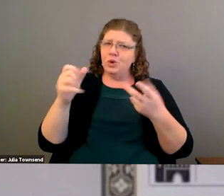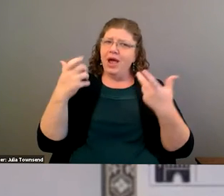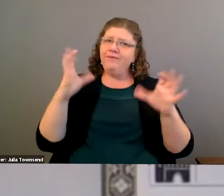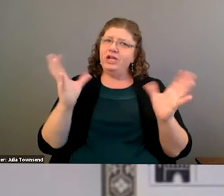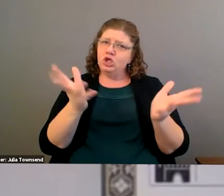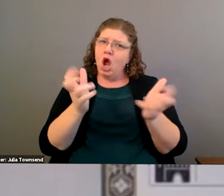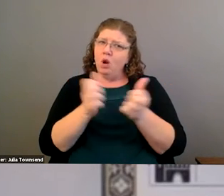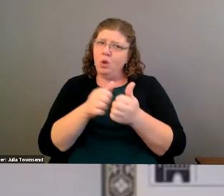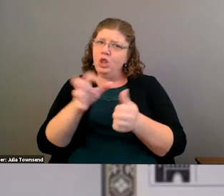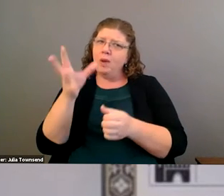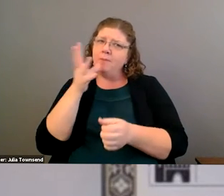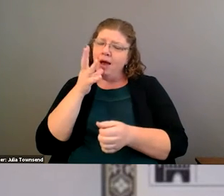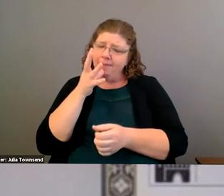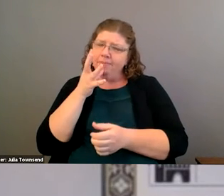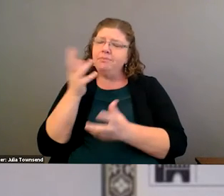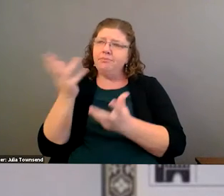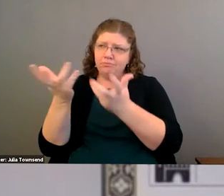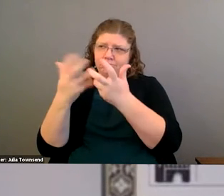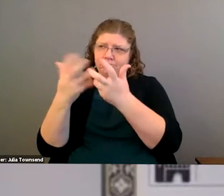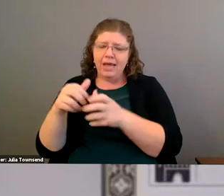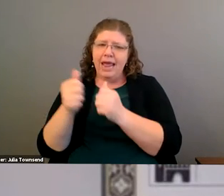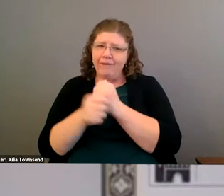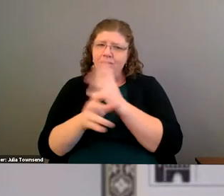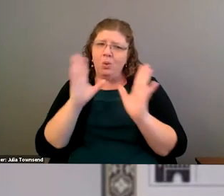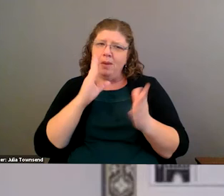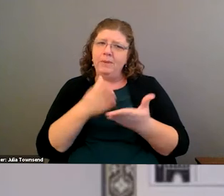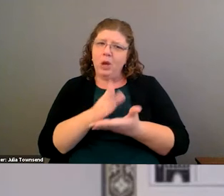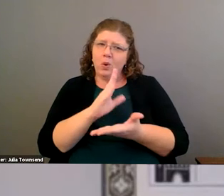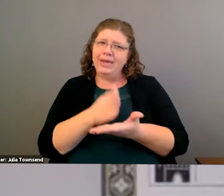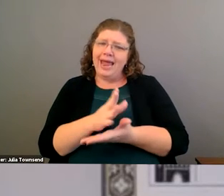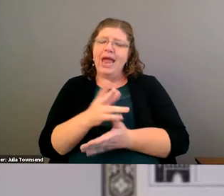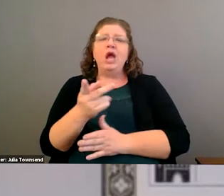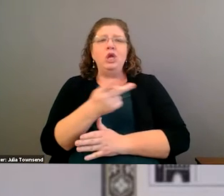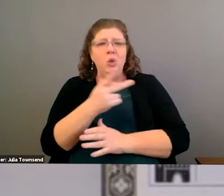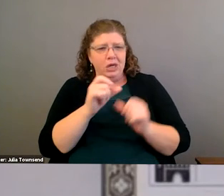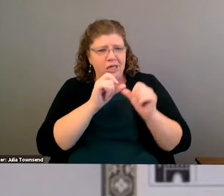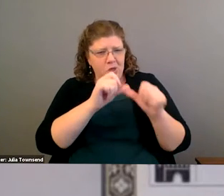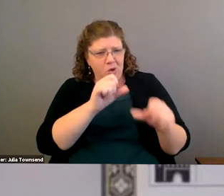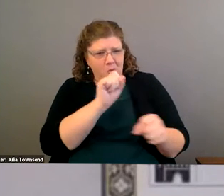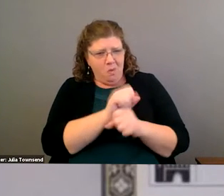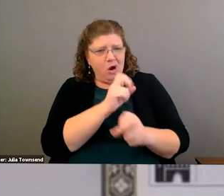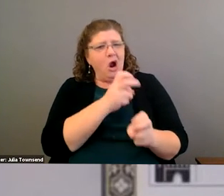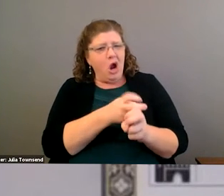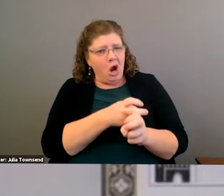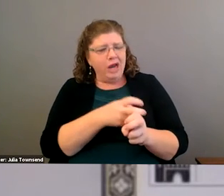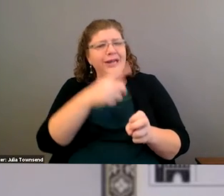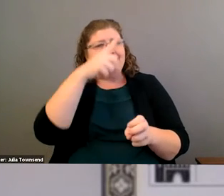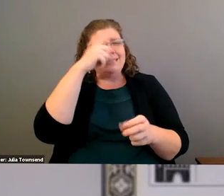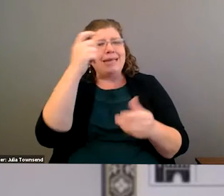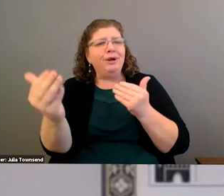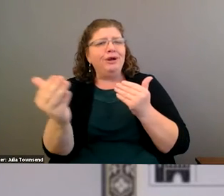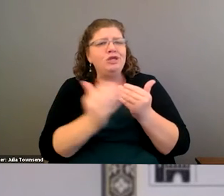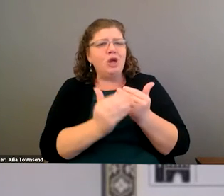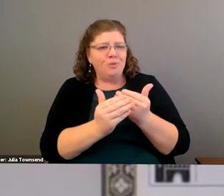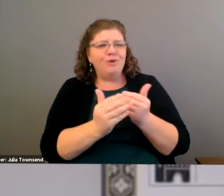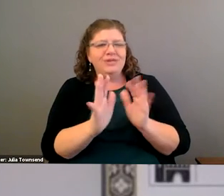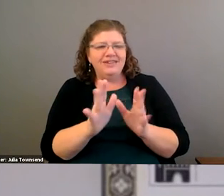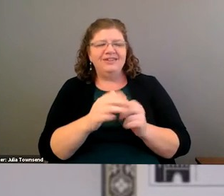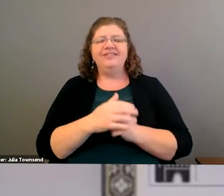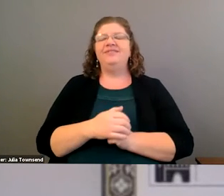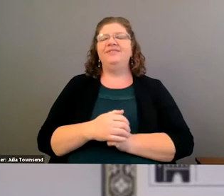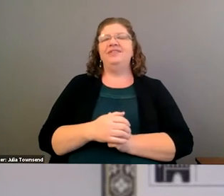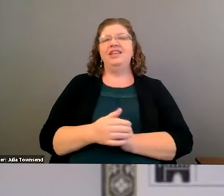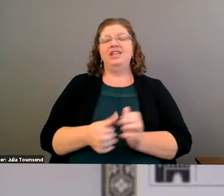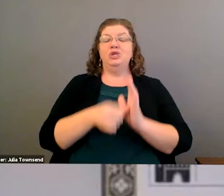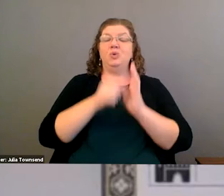sepan que yo hablé con su mamá. Creo que todo va a estar bien. Ustedes continúen trabajando arduamente. El verano ya